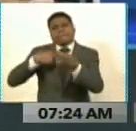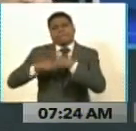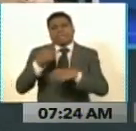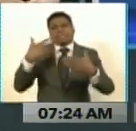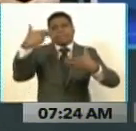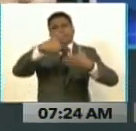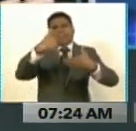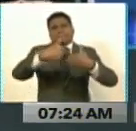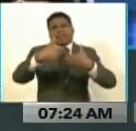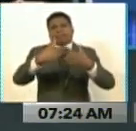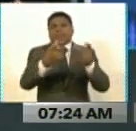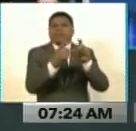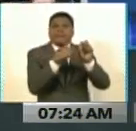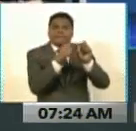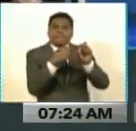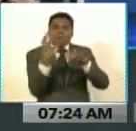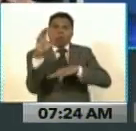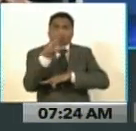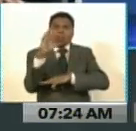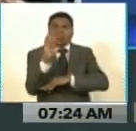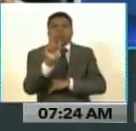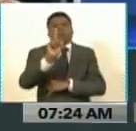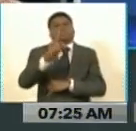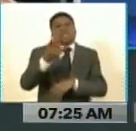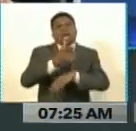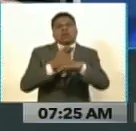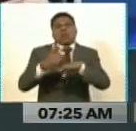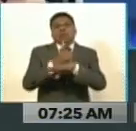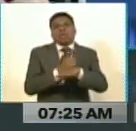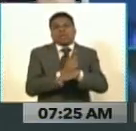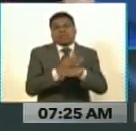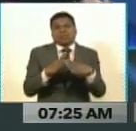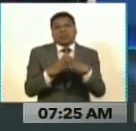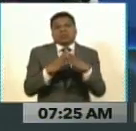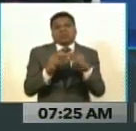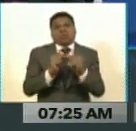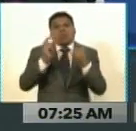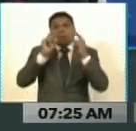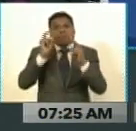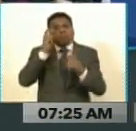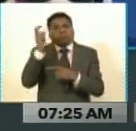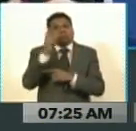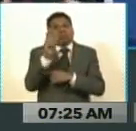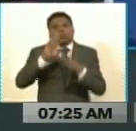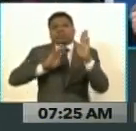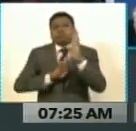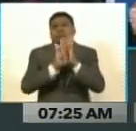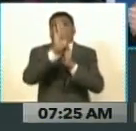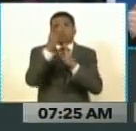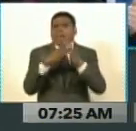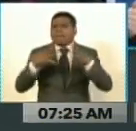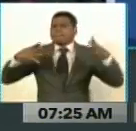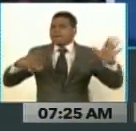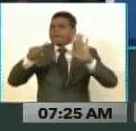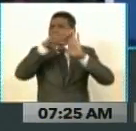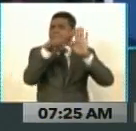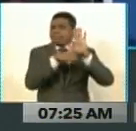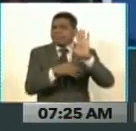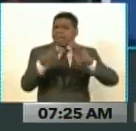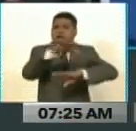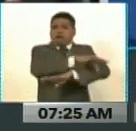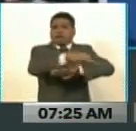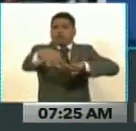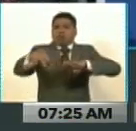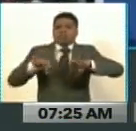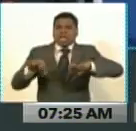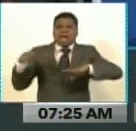peso pero sí El Ejecutivo nacional o por lo menos el gobierno regional Busca ampliar estas medidas a lo largo de nuestra frontera con